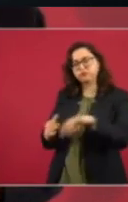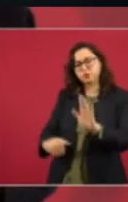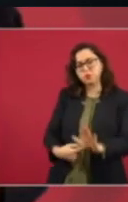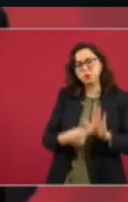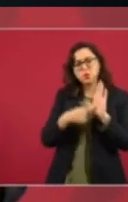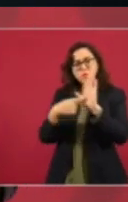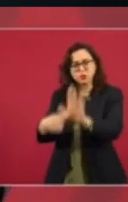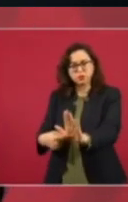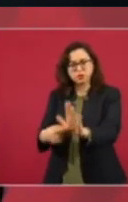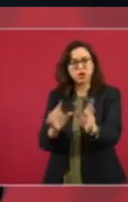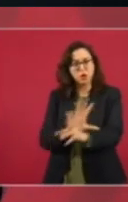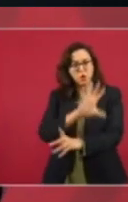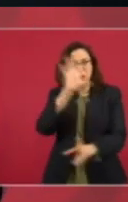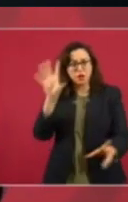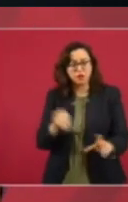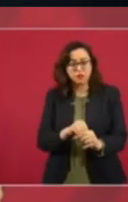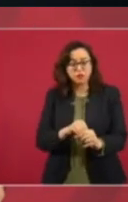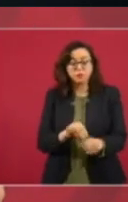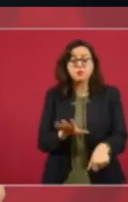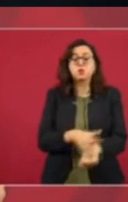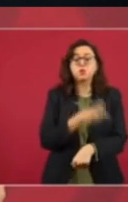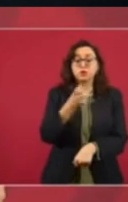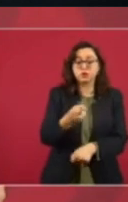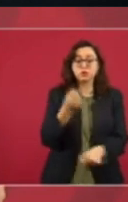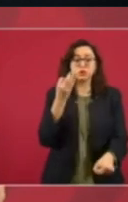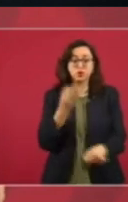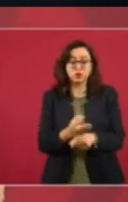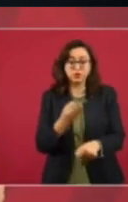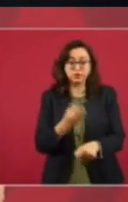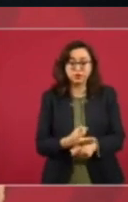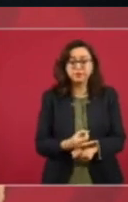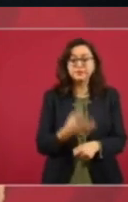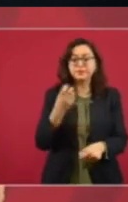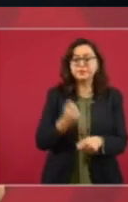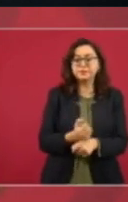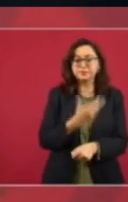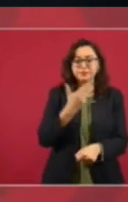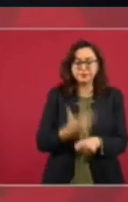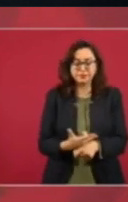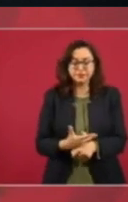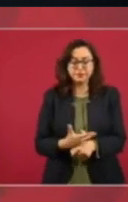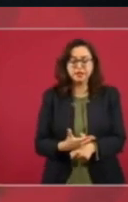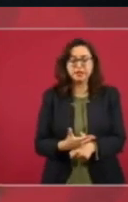a escuchar a la secretaria del Trabajo,